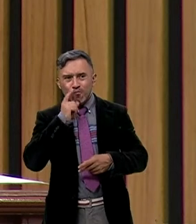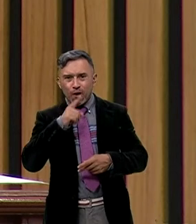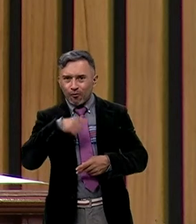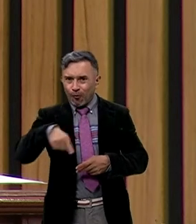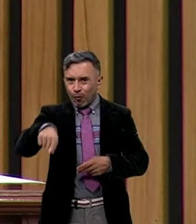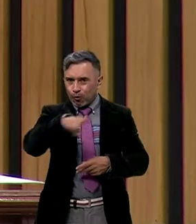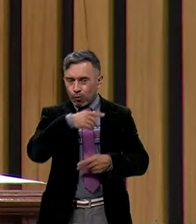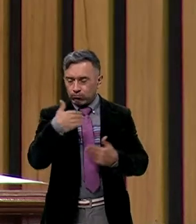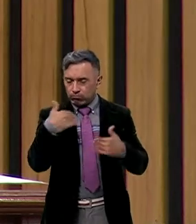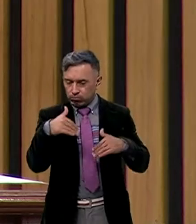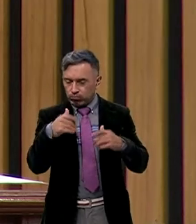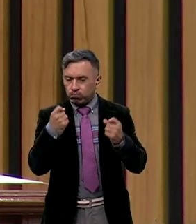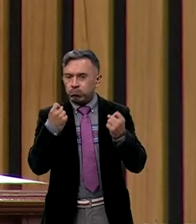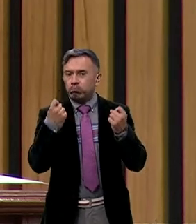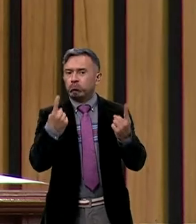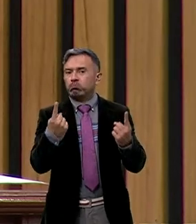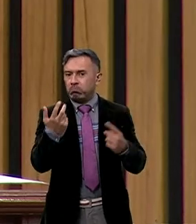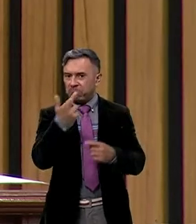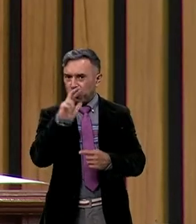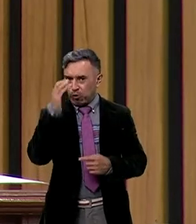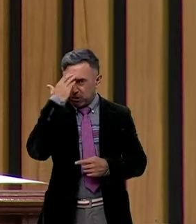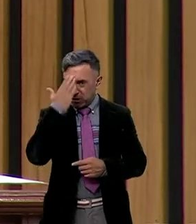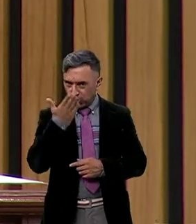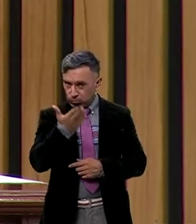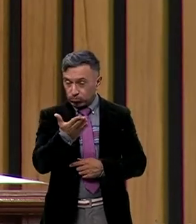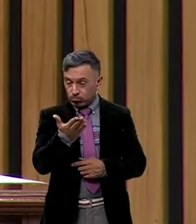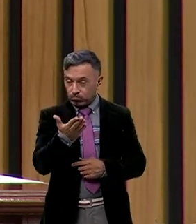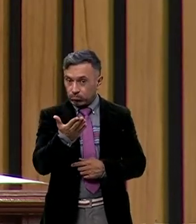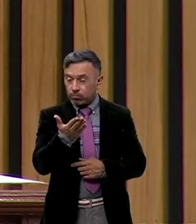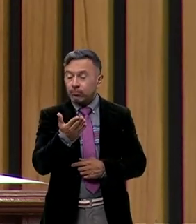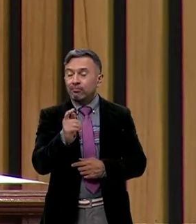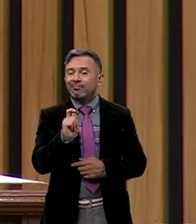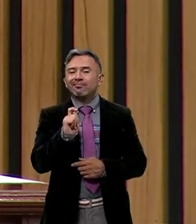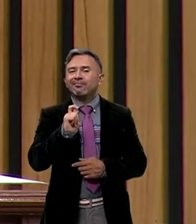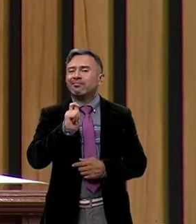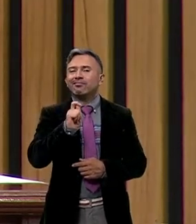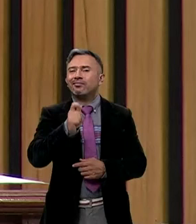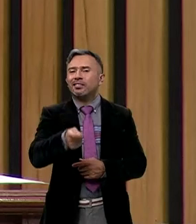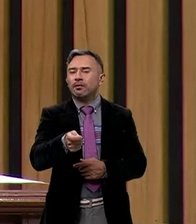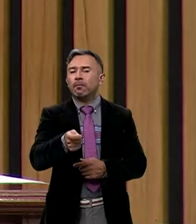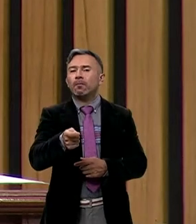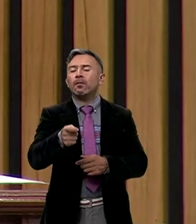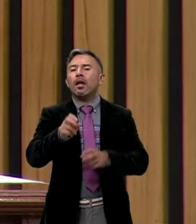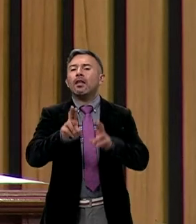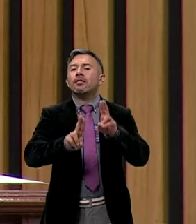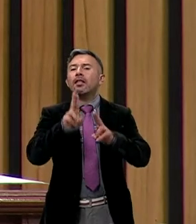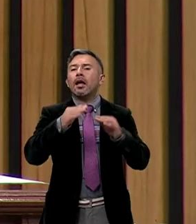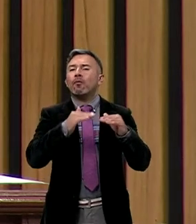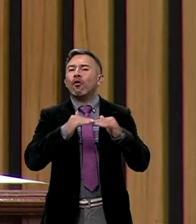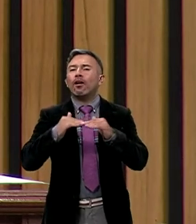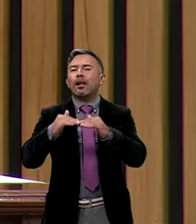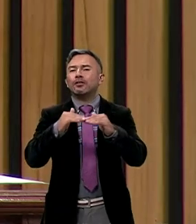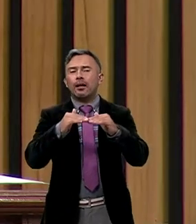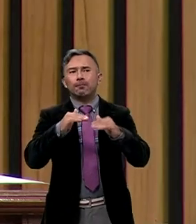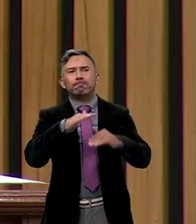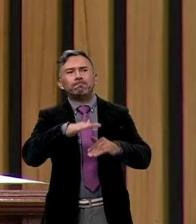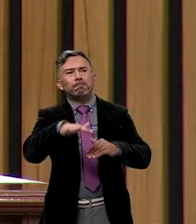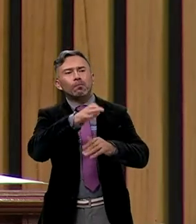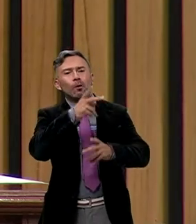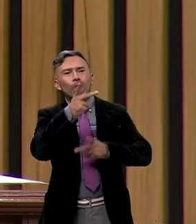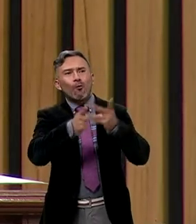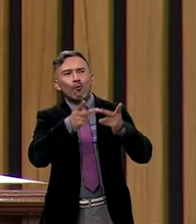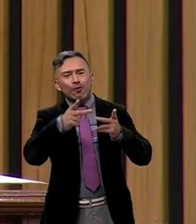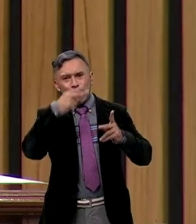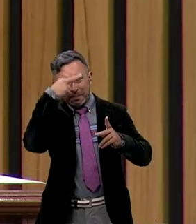incluido por supuesto el valor democrático que ha tenido este ejercicio en